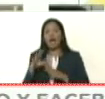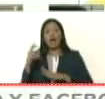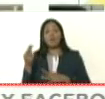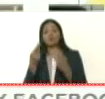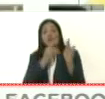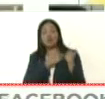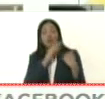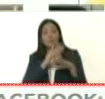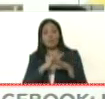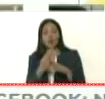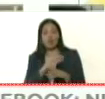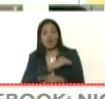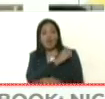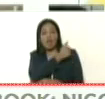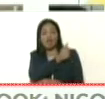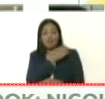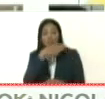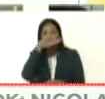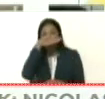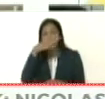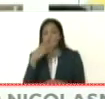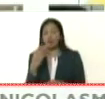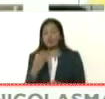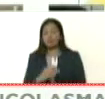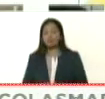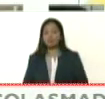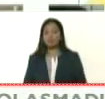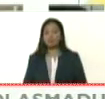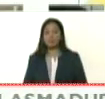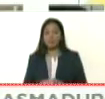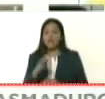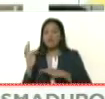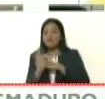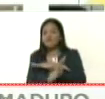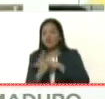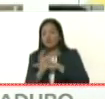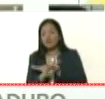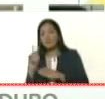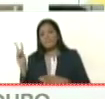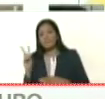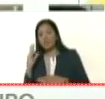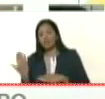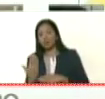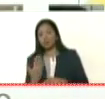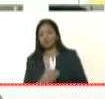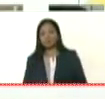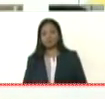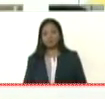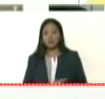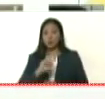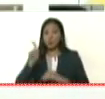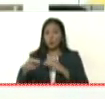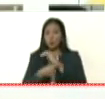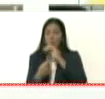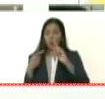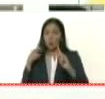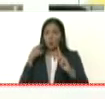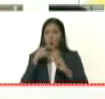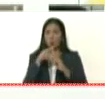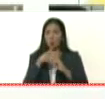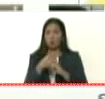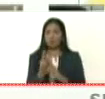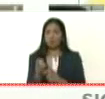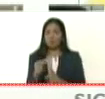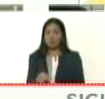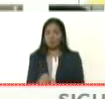de jefes del terrorismo en Cúcuta contra Venezuela. Y Guaidó directamente nombra